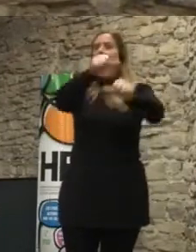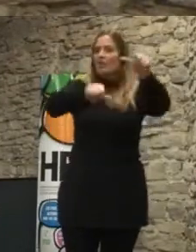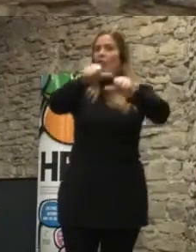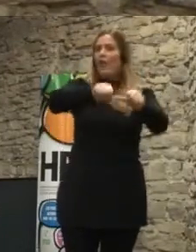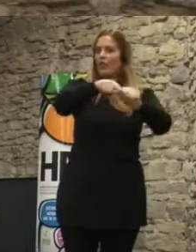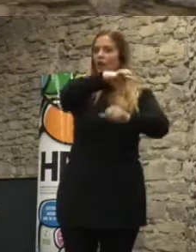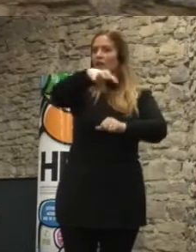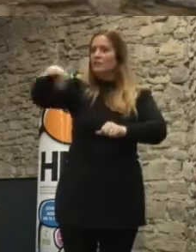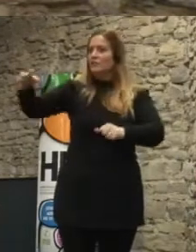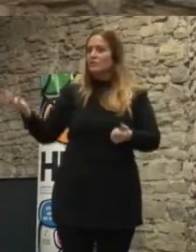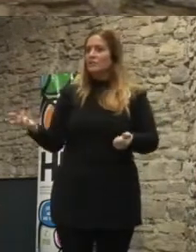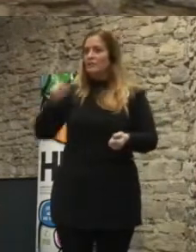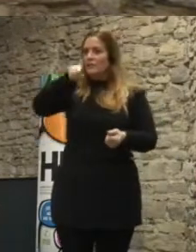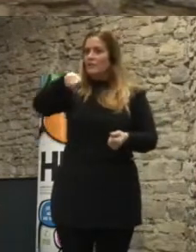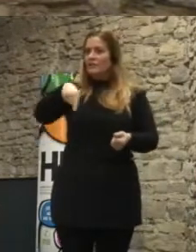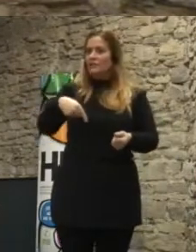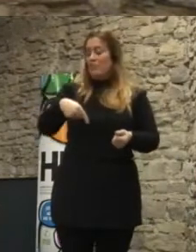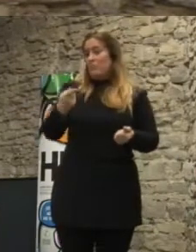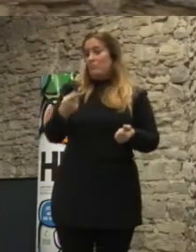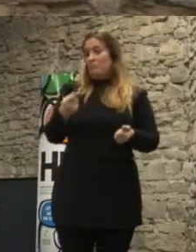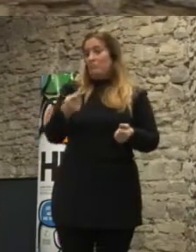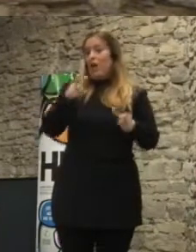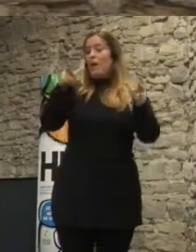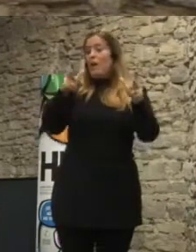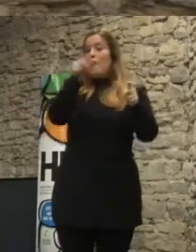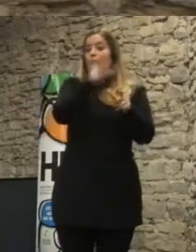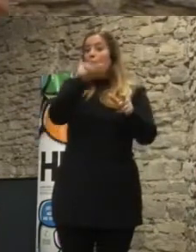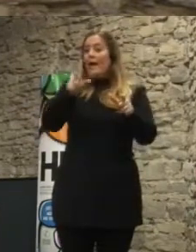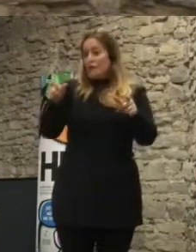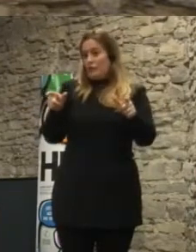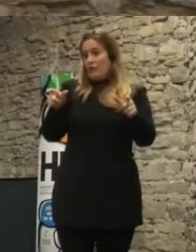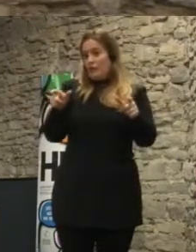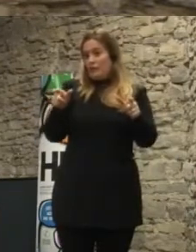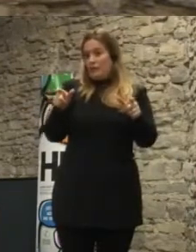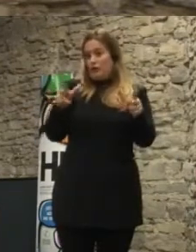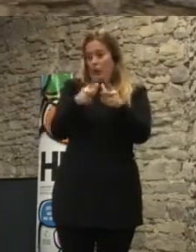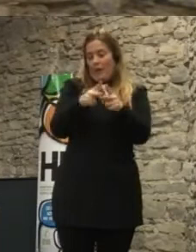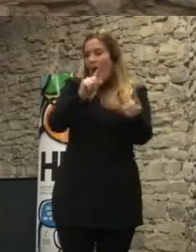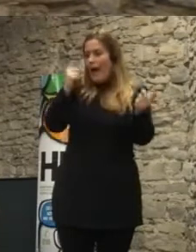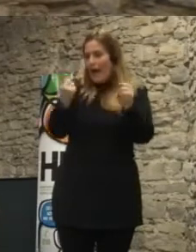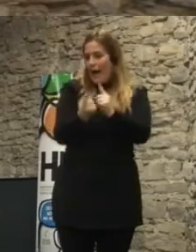Los cambios demográficos, todo esto configura